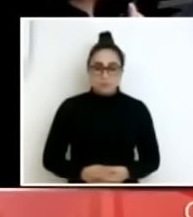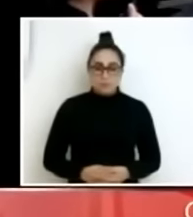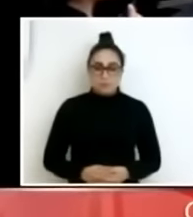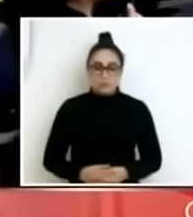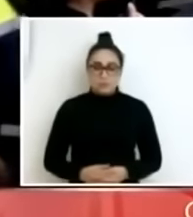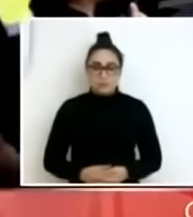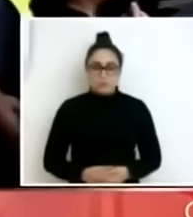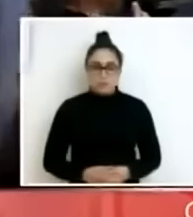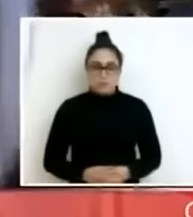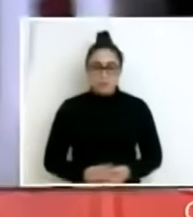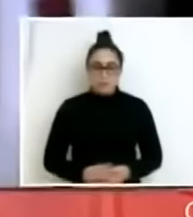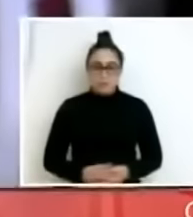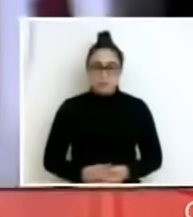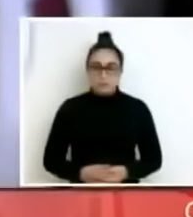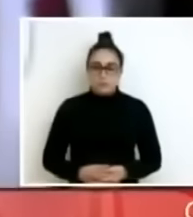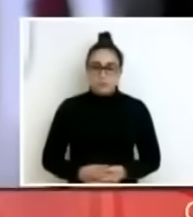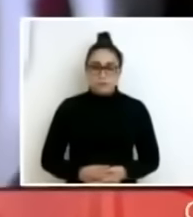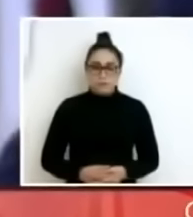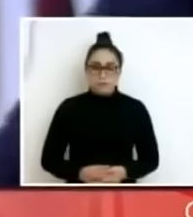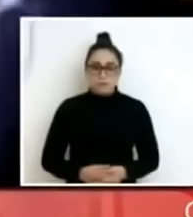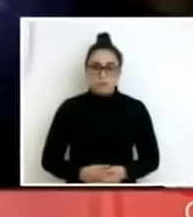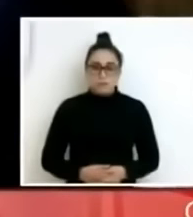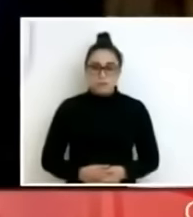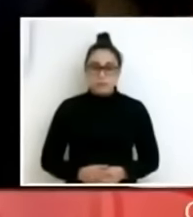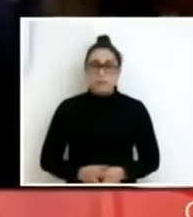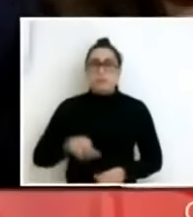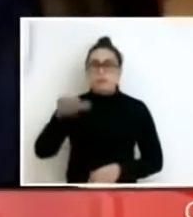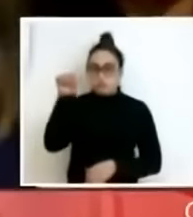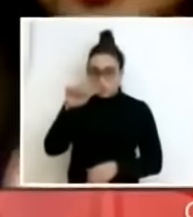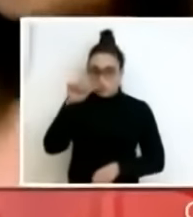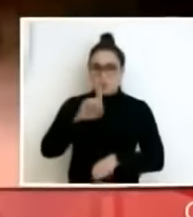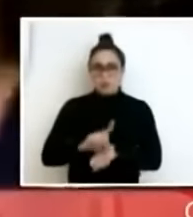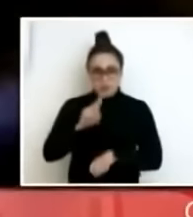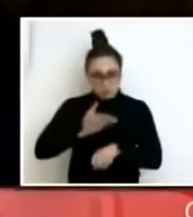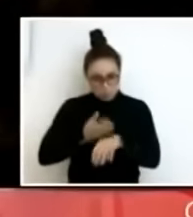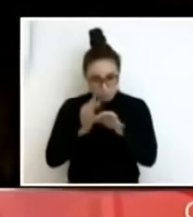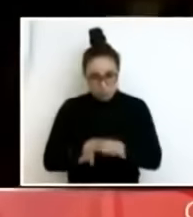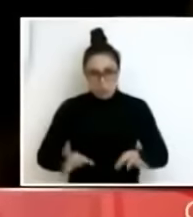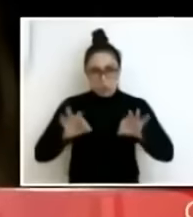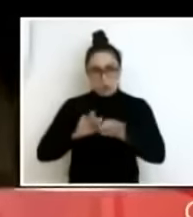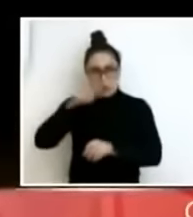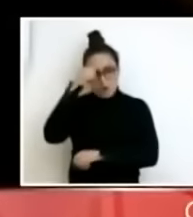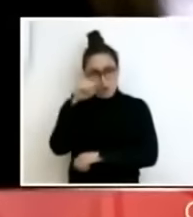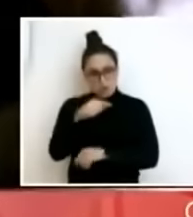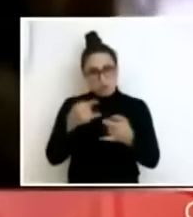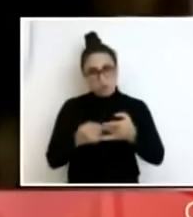favor el de hoy es en efecto un día histórico para la